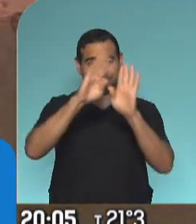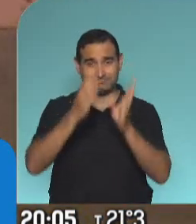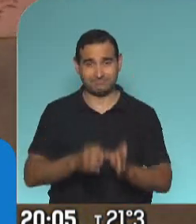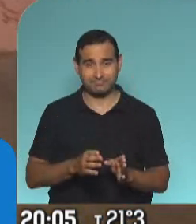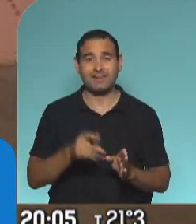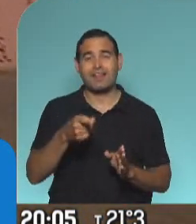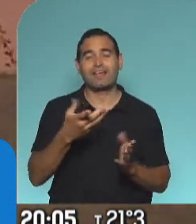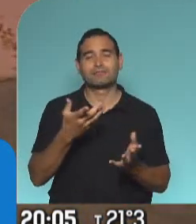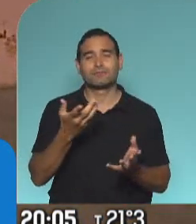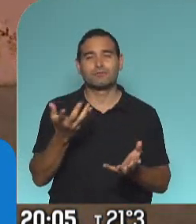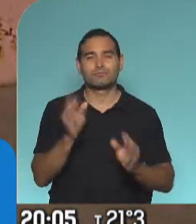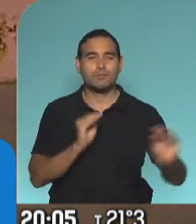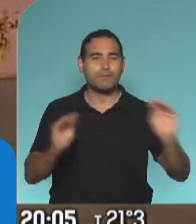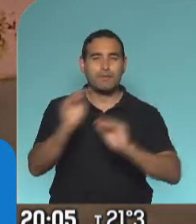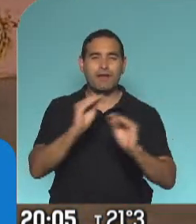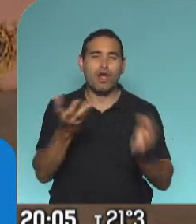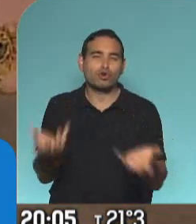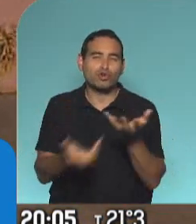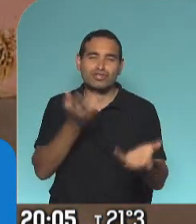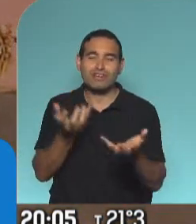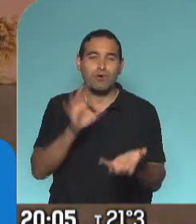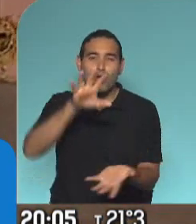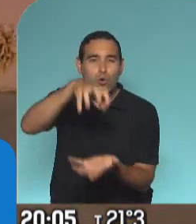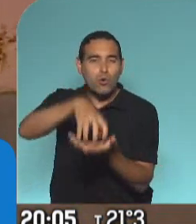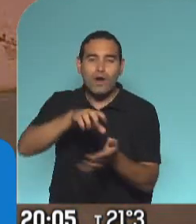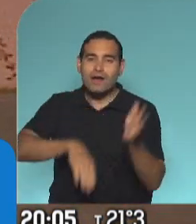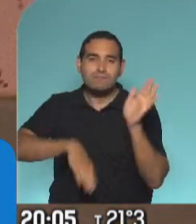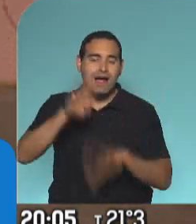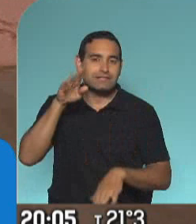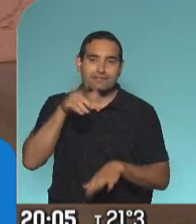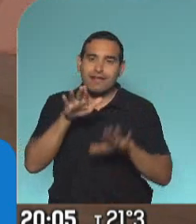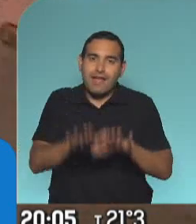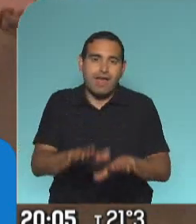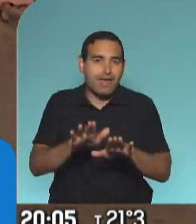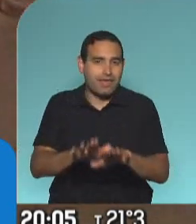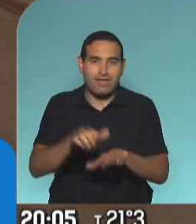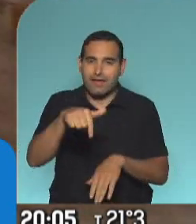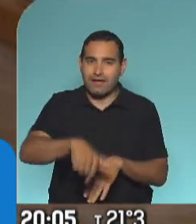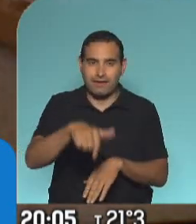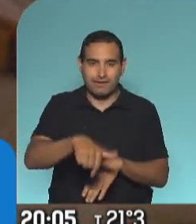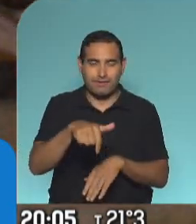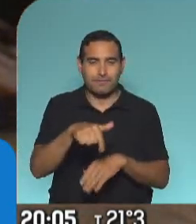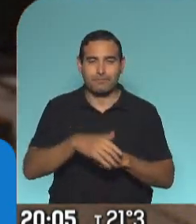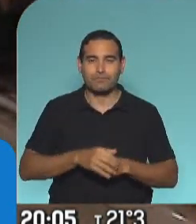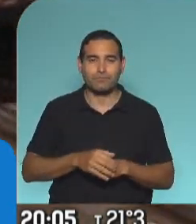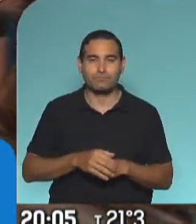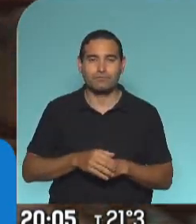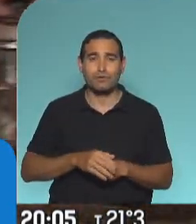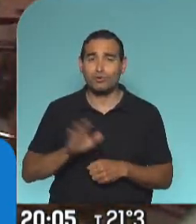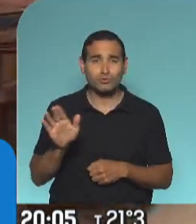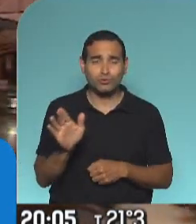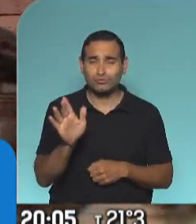la cocina porque era el lugar de la casa que más tiempo pernotaban. Es decir, todo transcurría